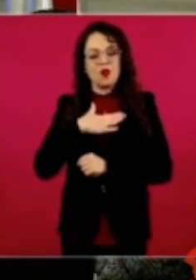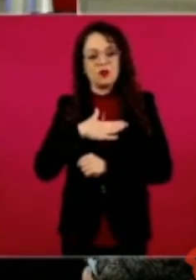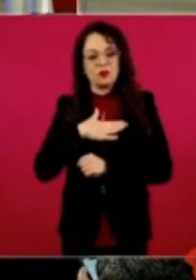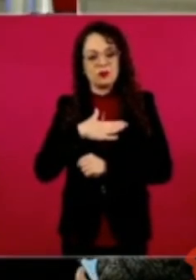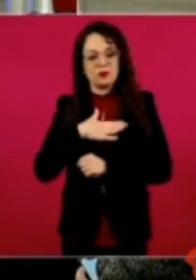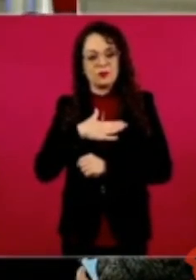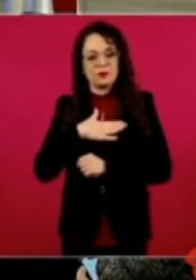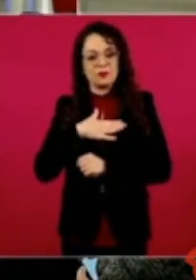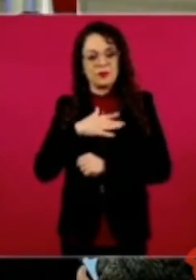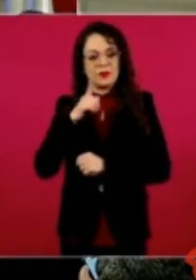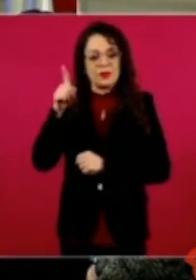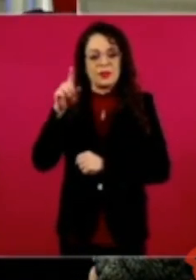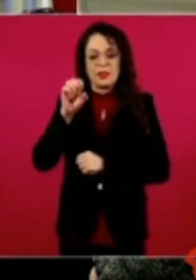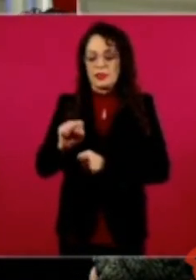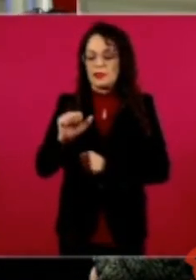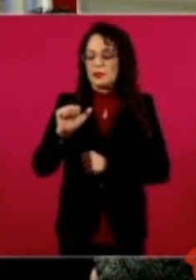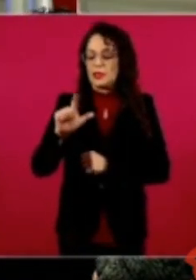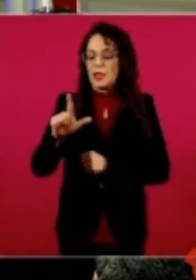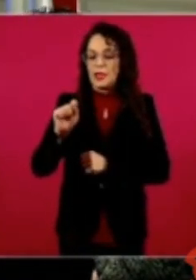de Saltillo.